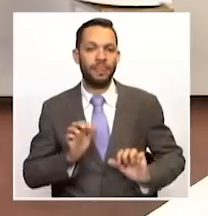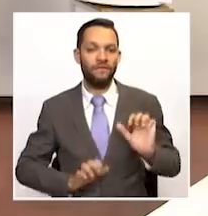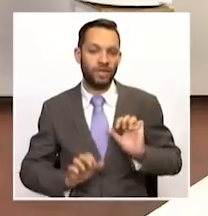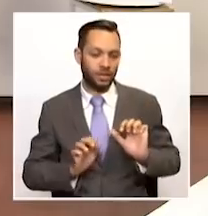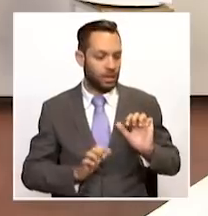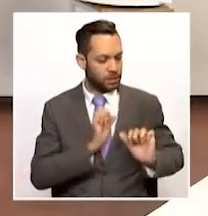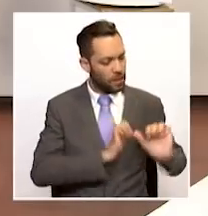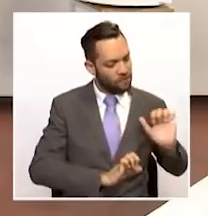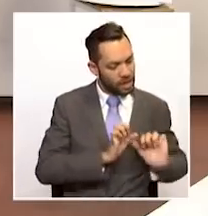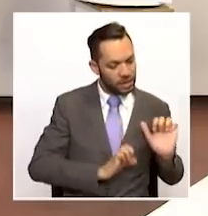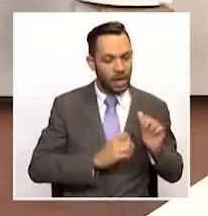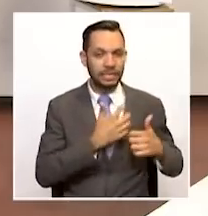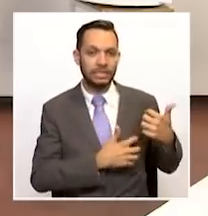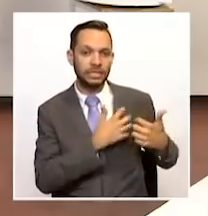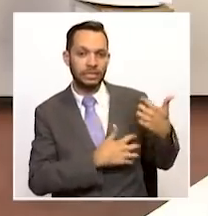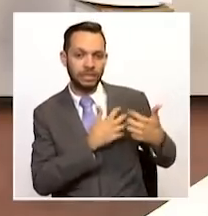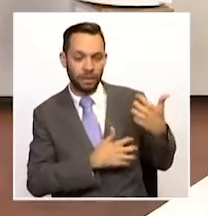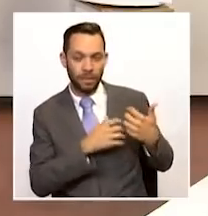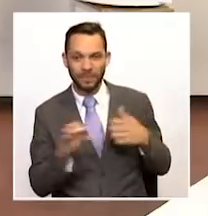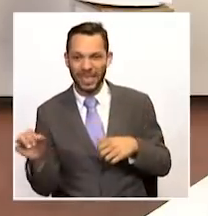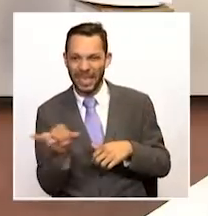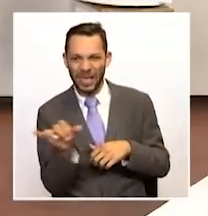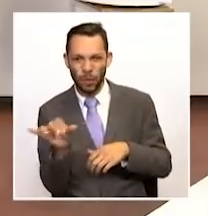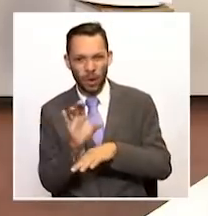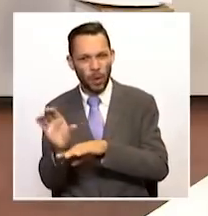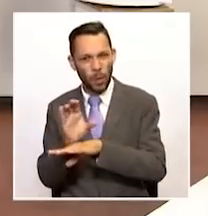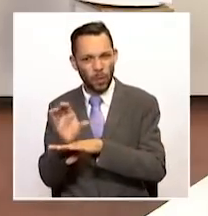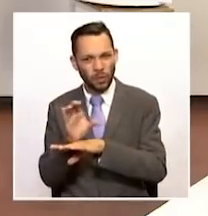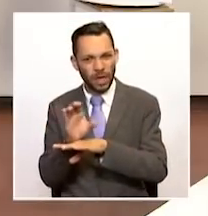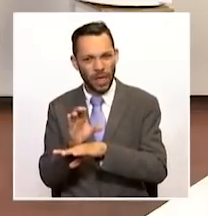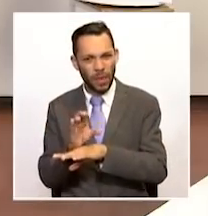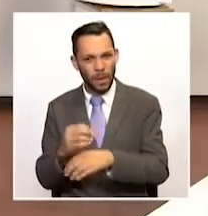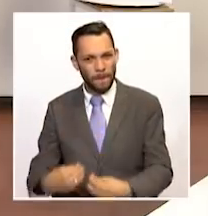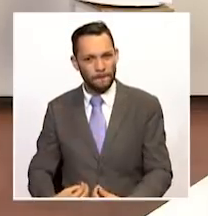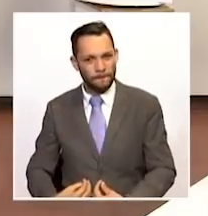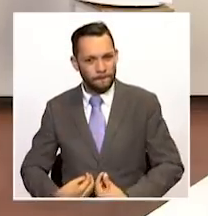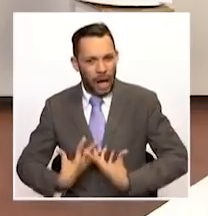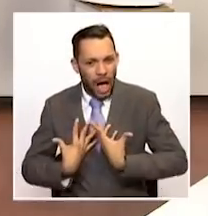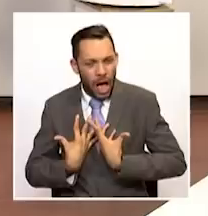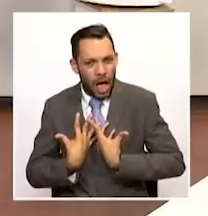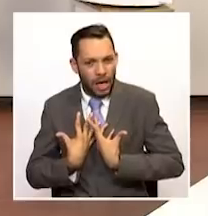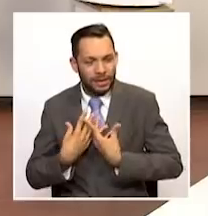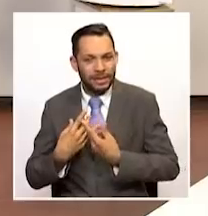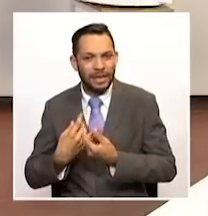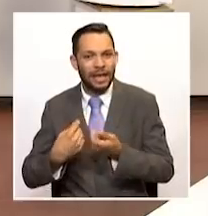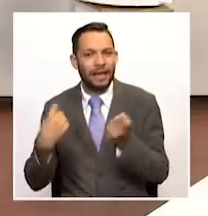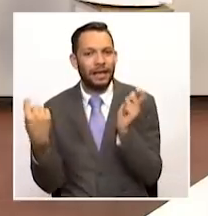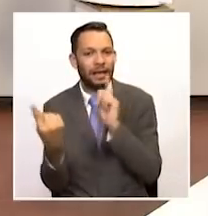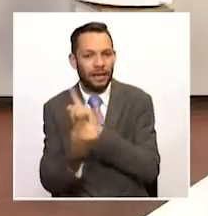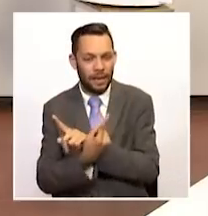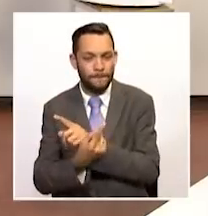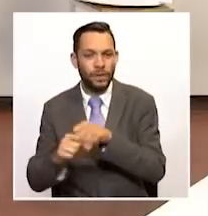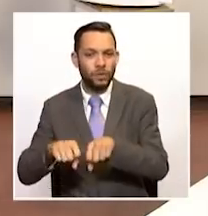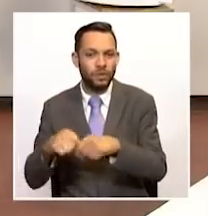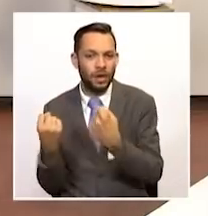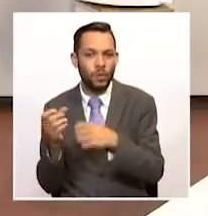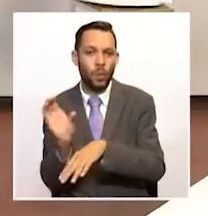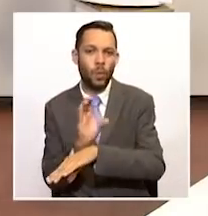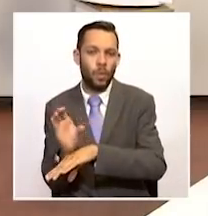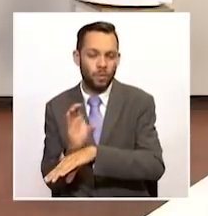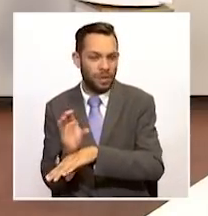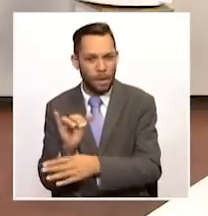defensas como computador cuando le entra un virus que entra el virus y cambia la información y el computador se daña